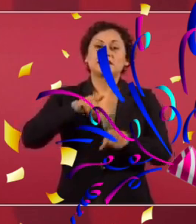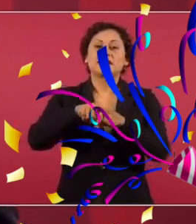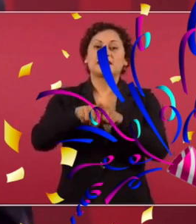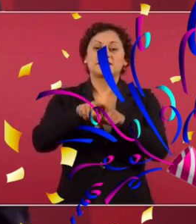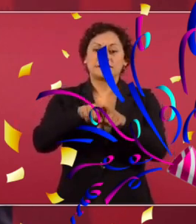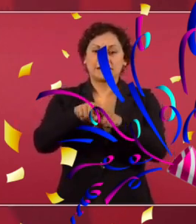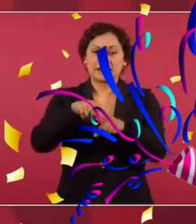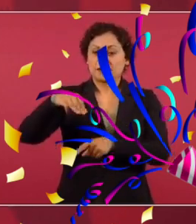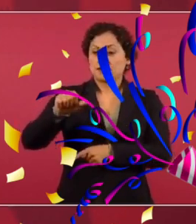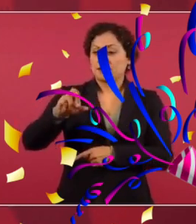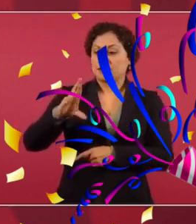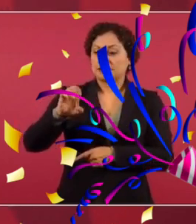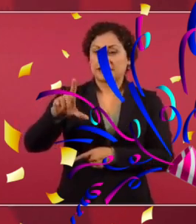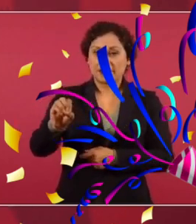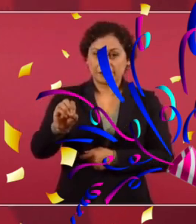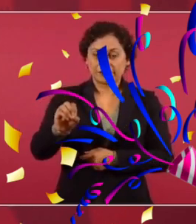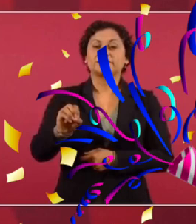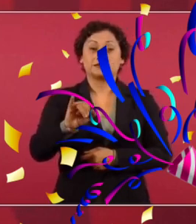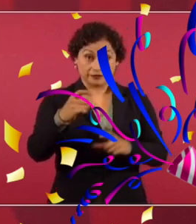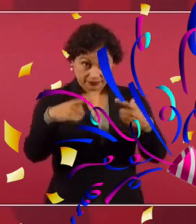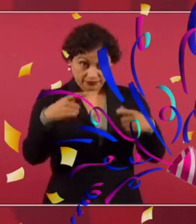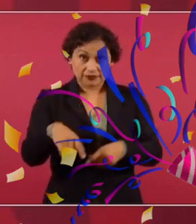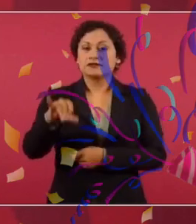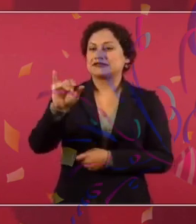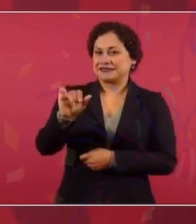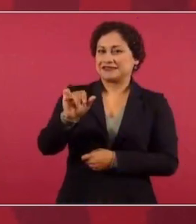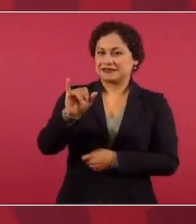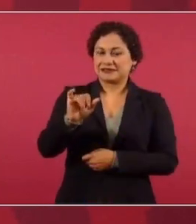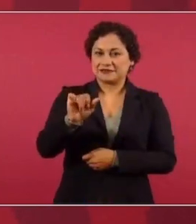a celebrar? Un pastelito. Sí,